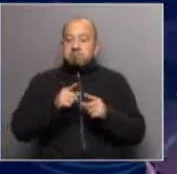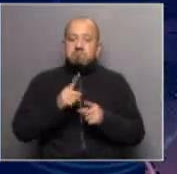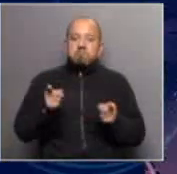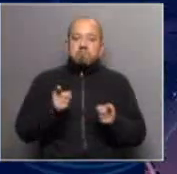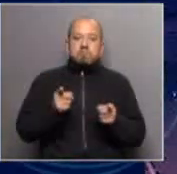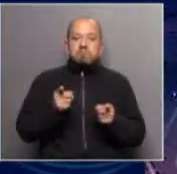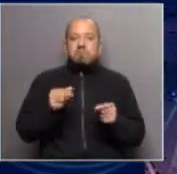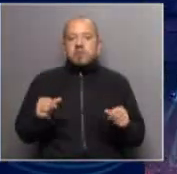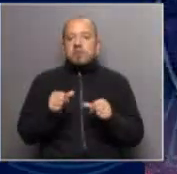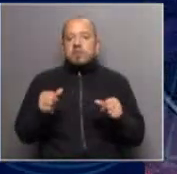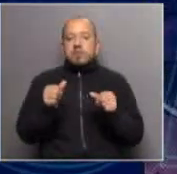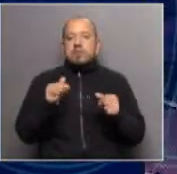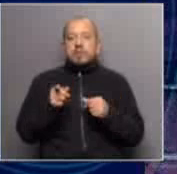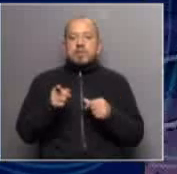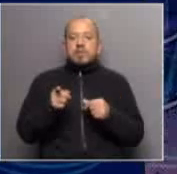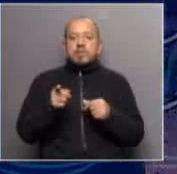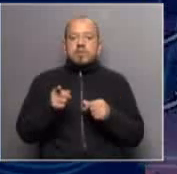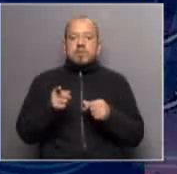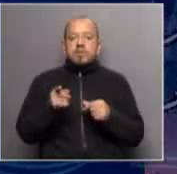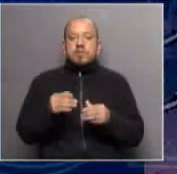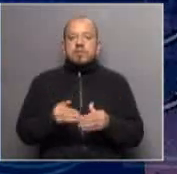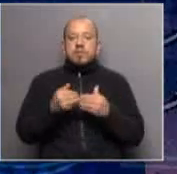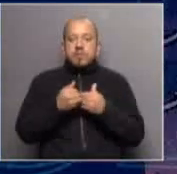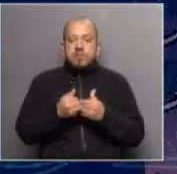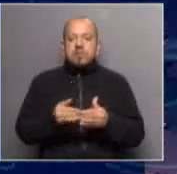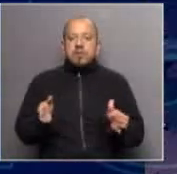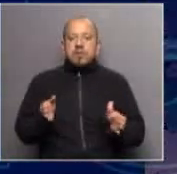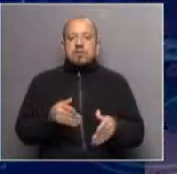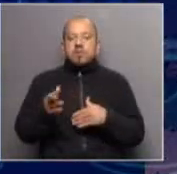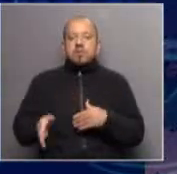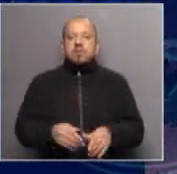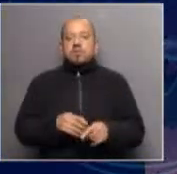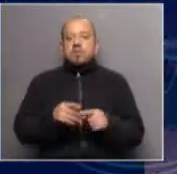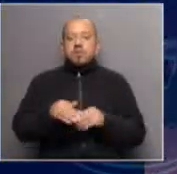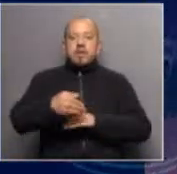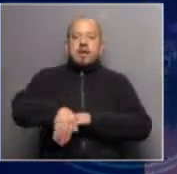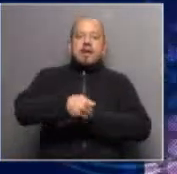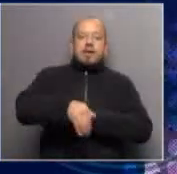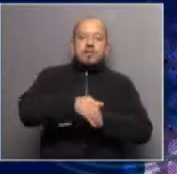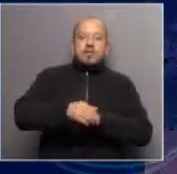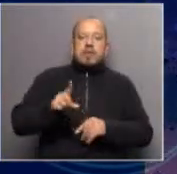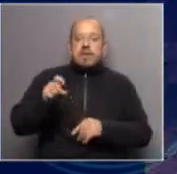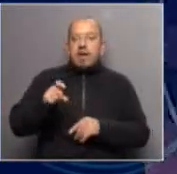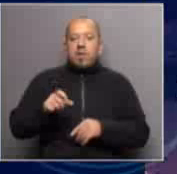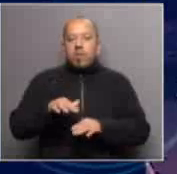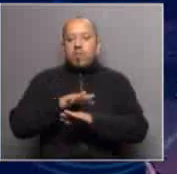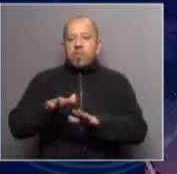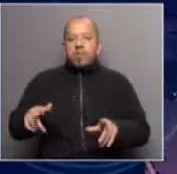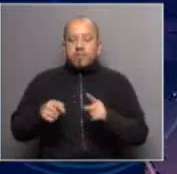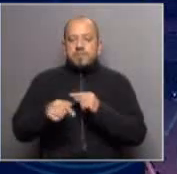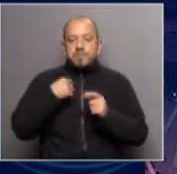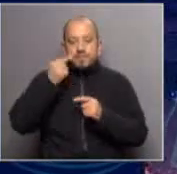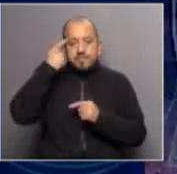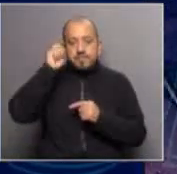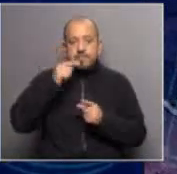ocurrió el inicio, que es ahí, el lago, los gansos, Gonzalo Ramírez, en fin. Se me ocurrió eso